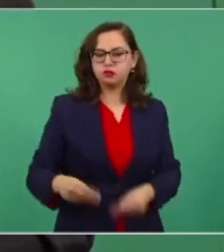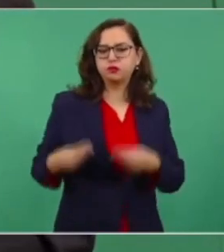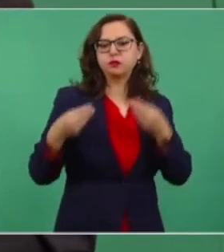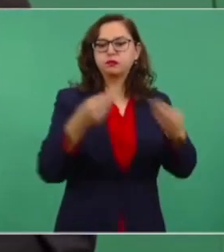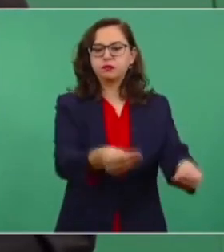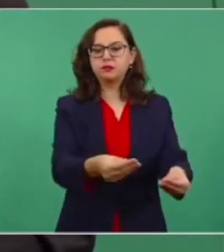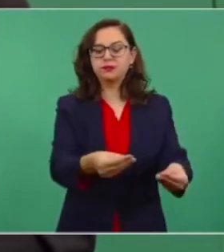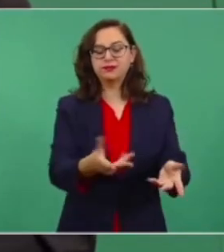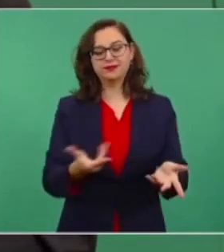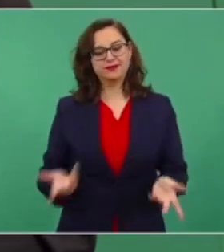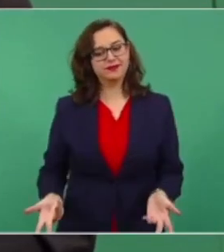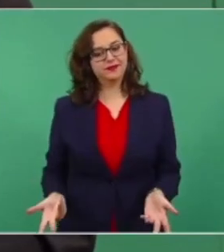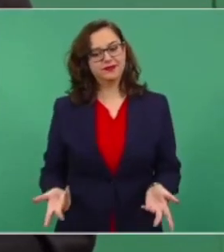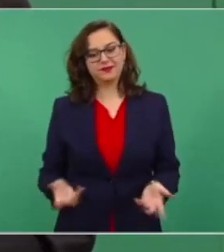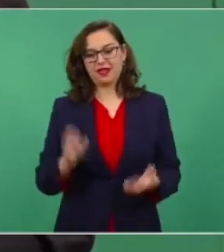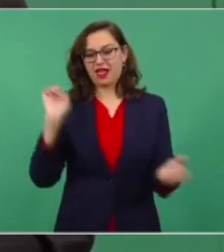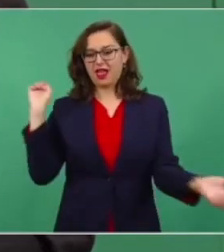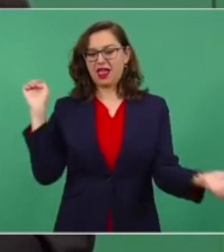Eso es para